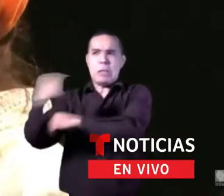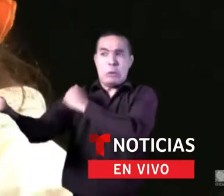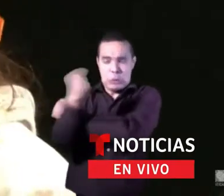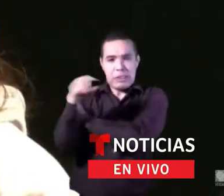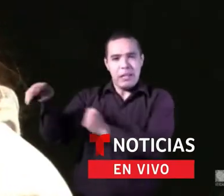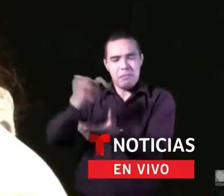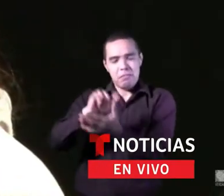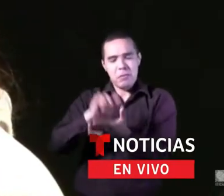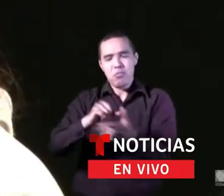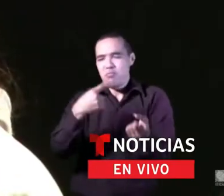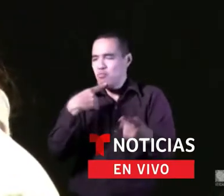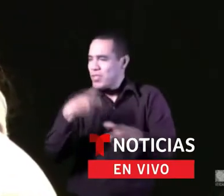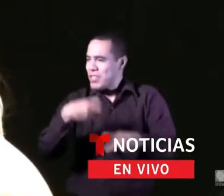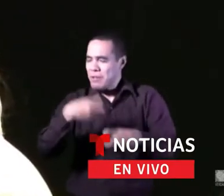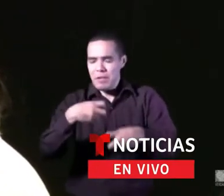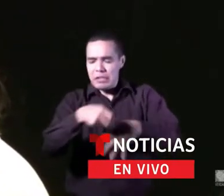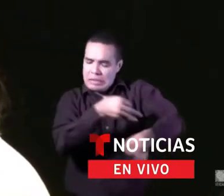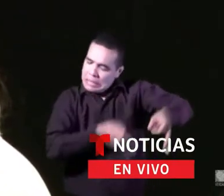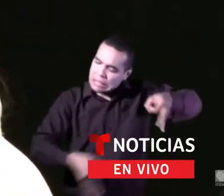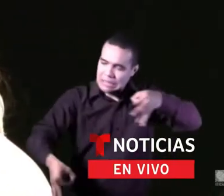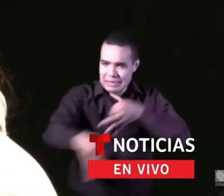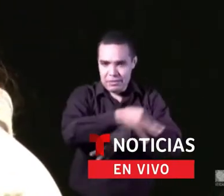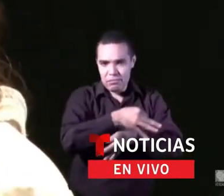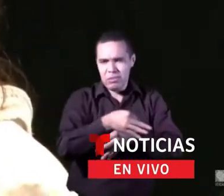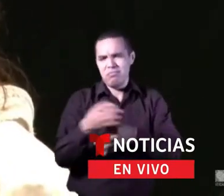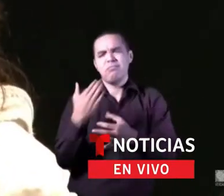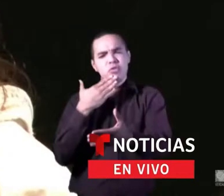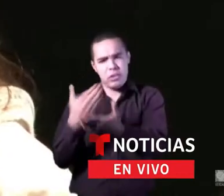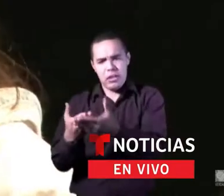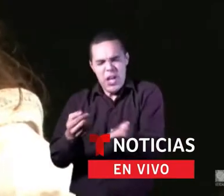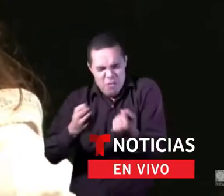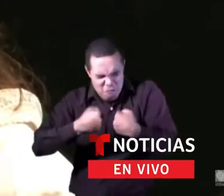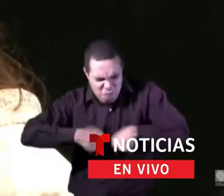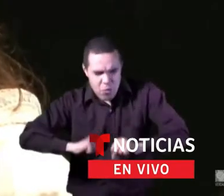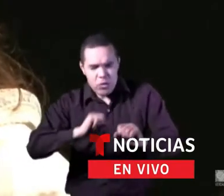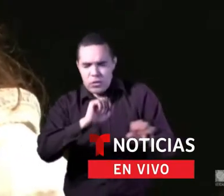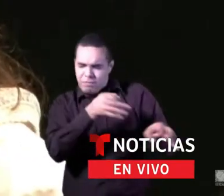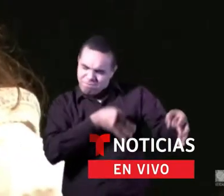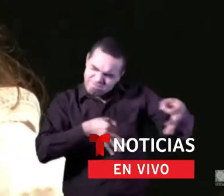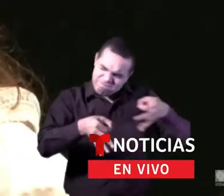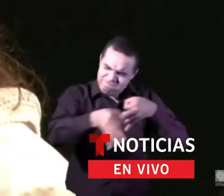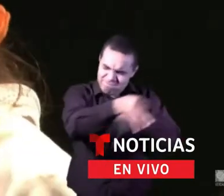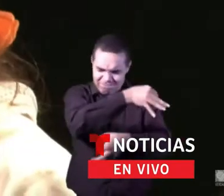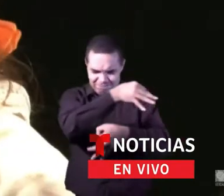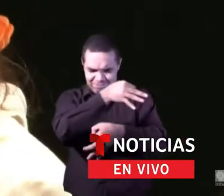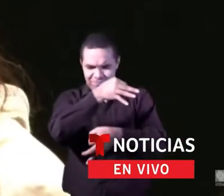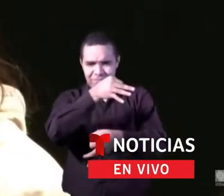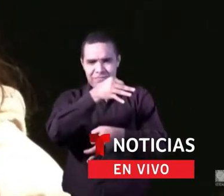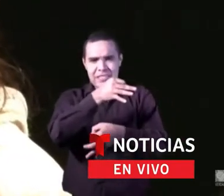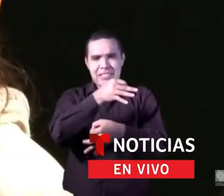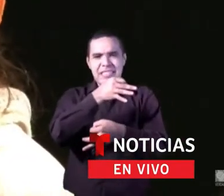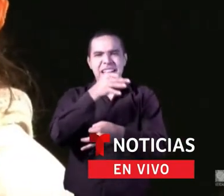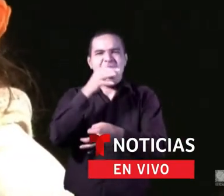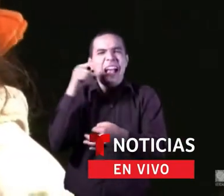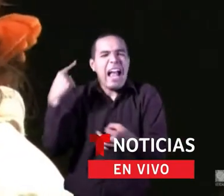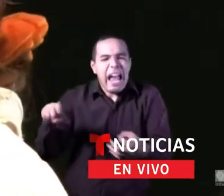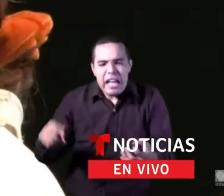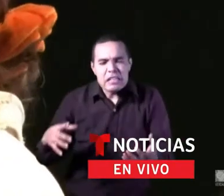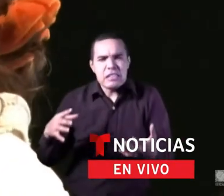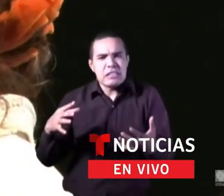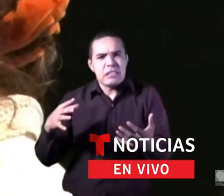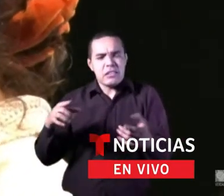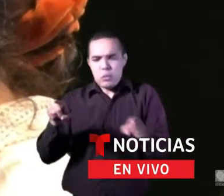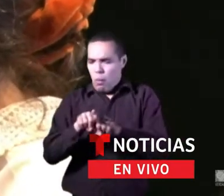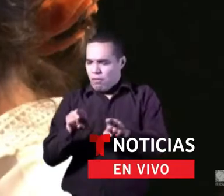yo le agradezco que haya tratado de entender lo que puede ser el error para una